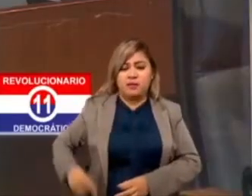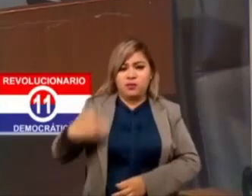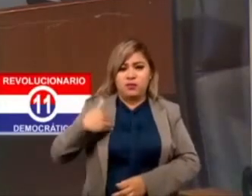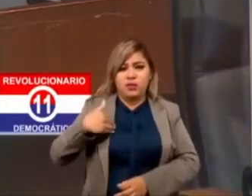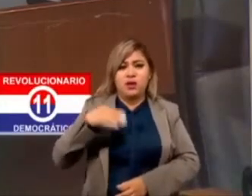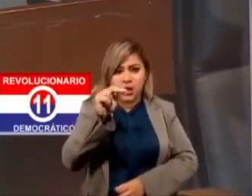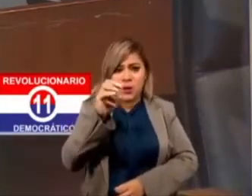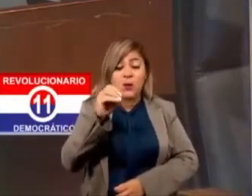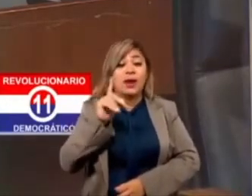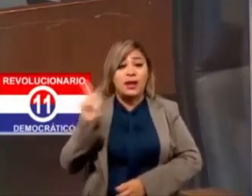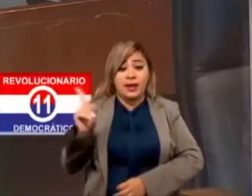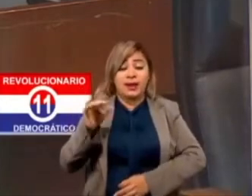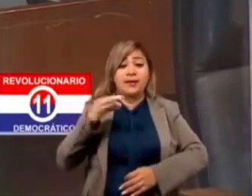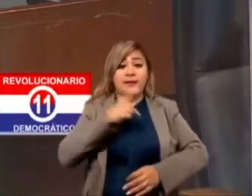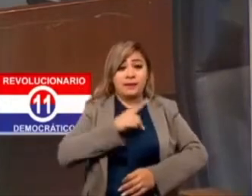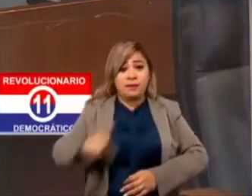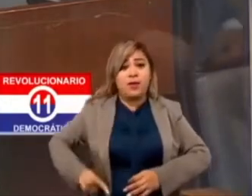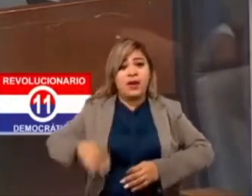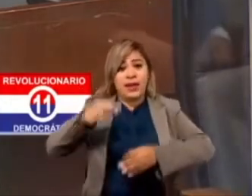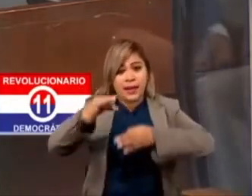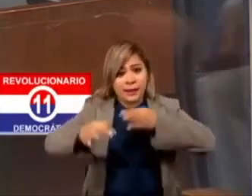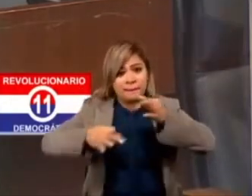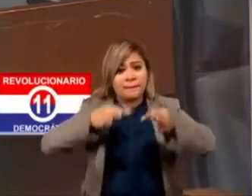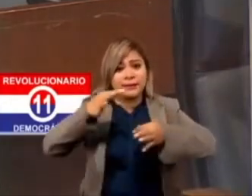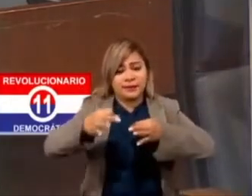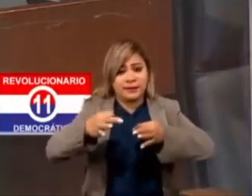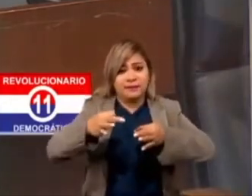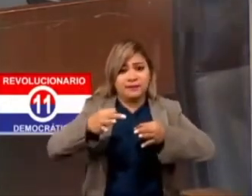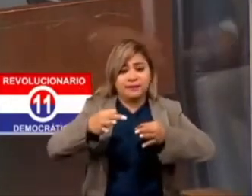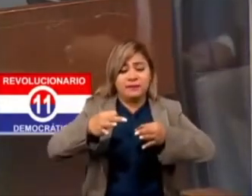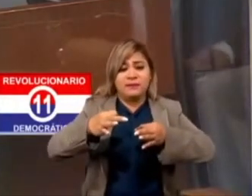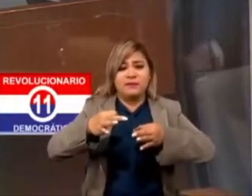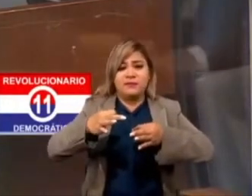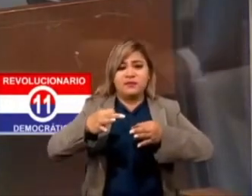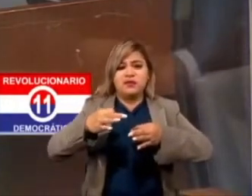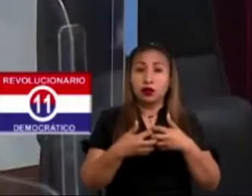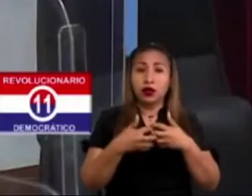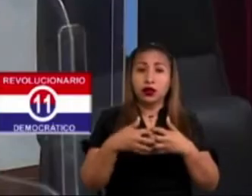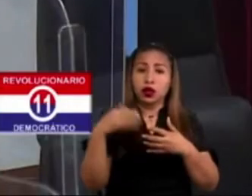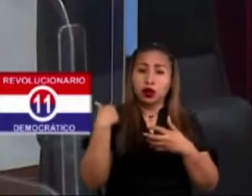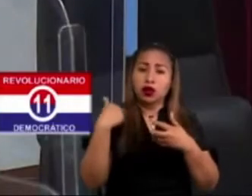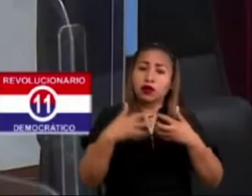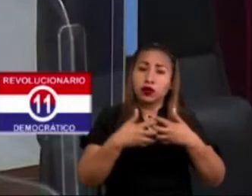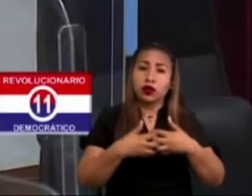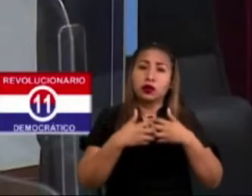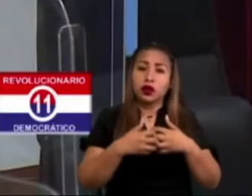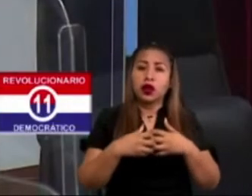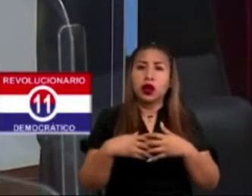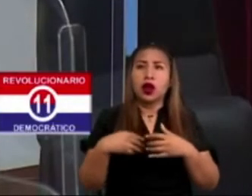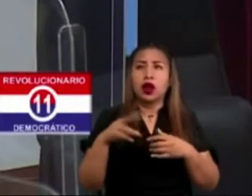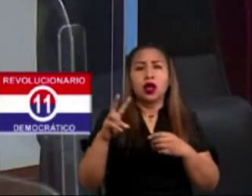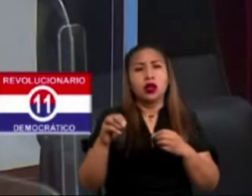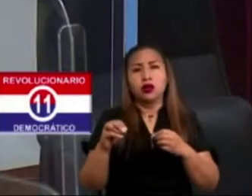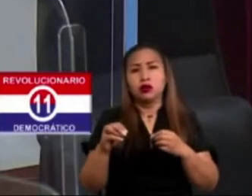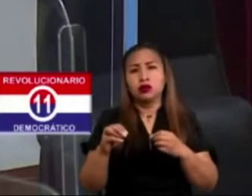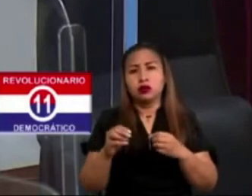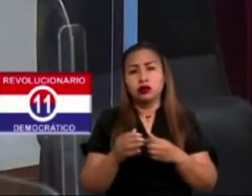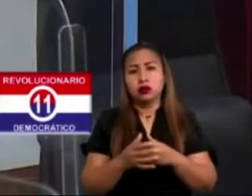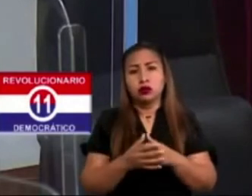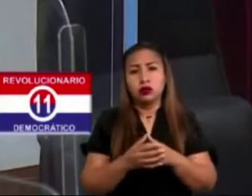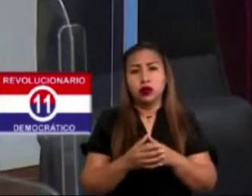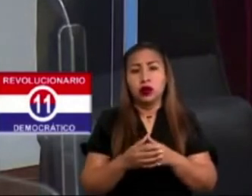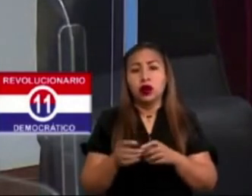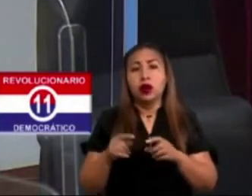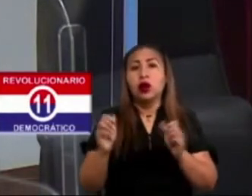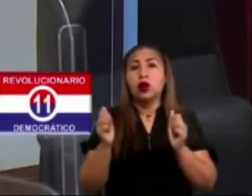quiero decirte, hija, sé fuerte, hija. Yo sé quién tú eres. Por eso que digo, la vida para irónica